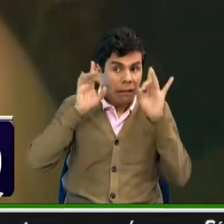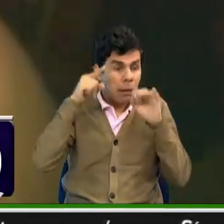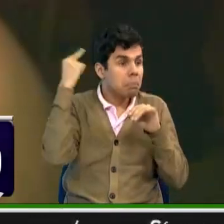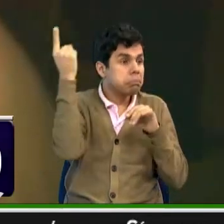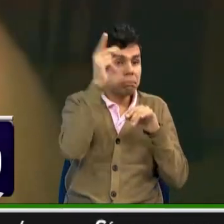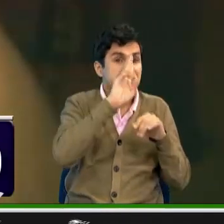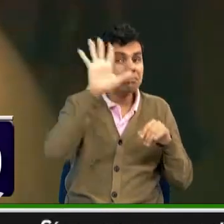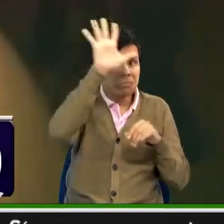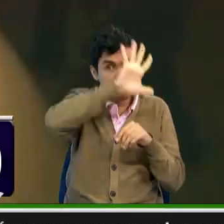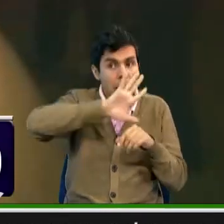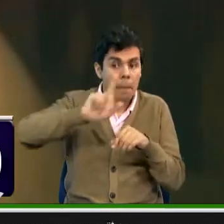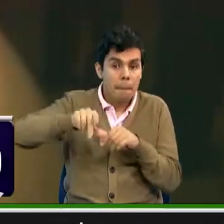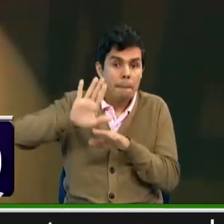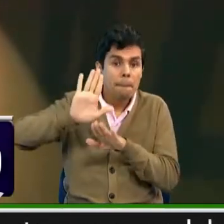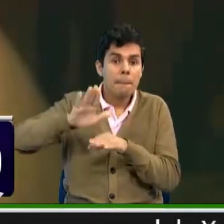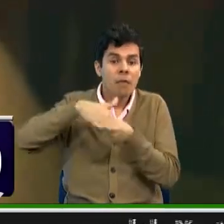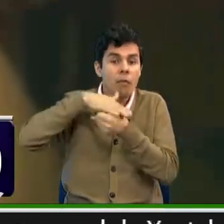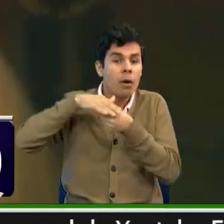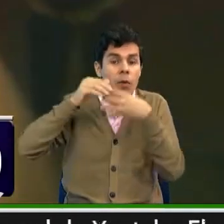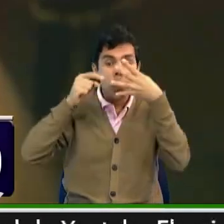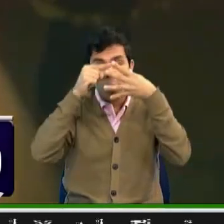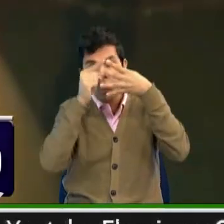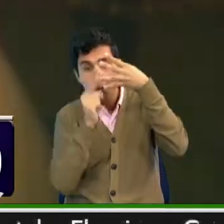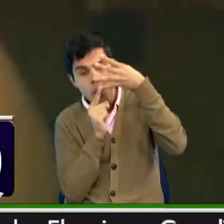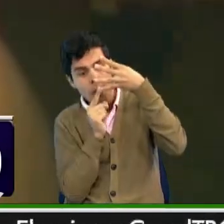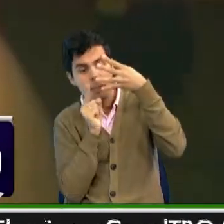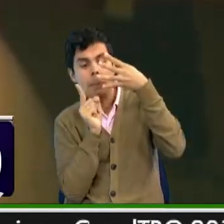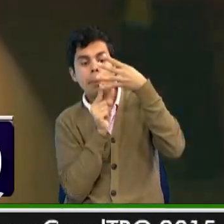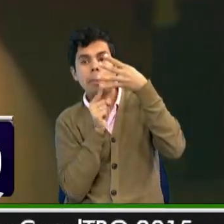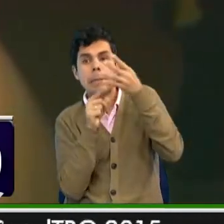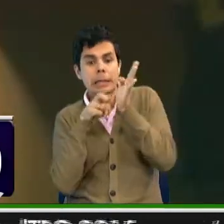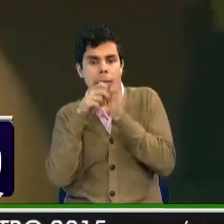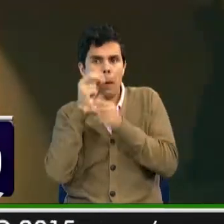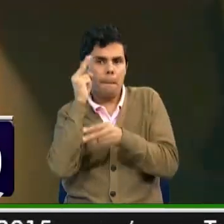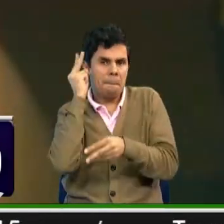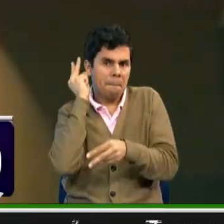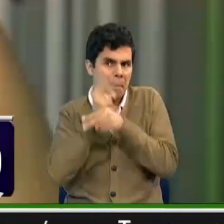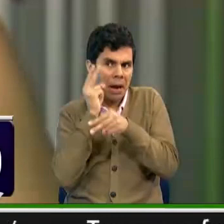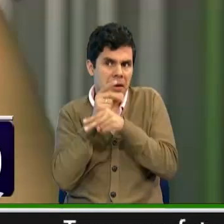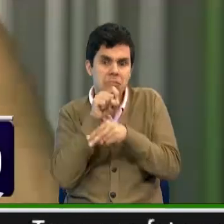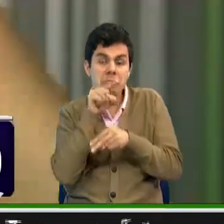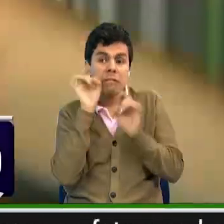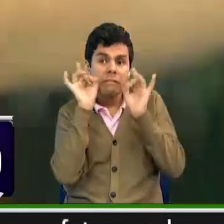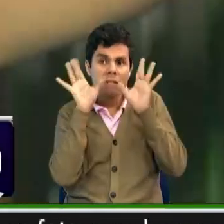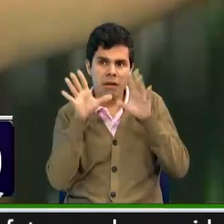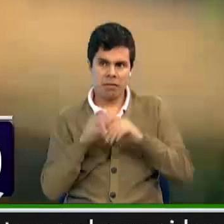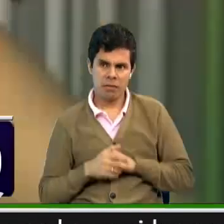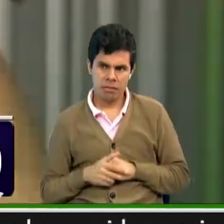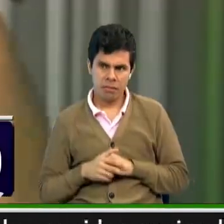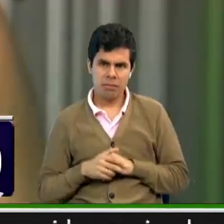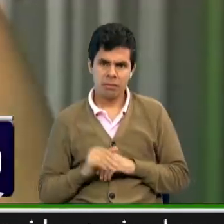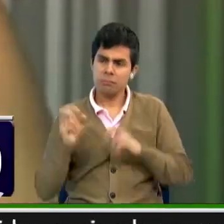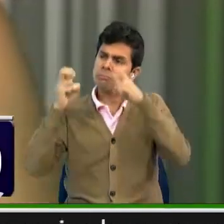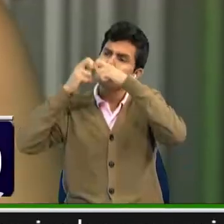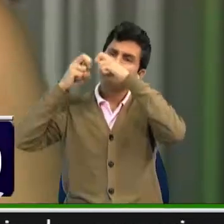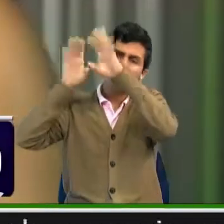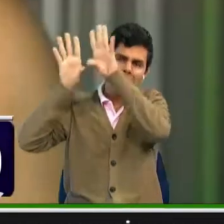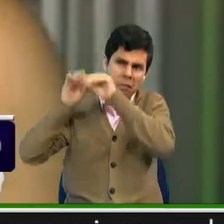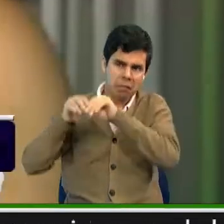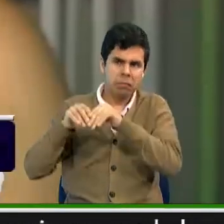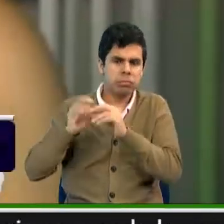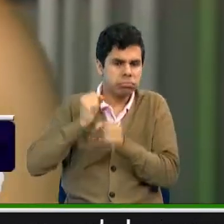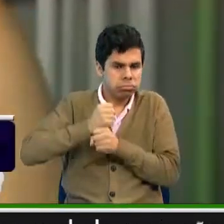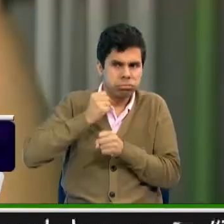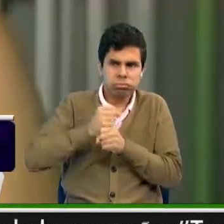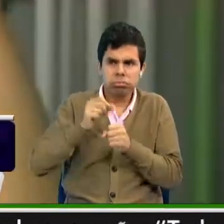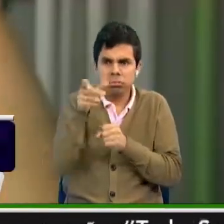nivel nacional entre los 4 barrios más calientes de Bucaramanga. Tanto tiempo sin luz y los trabajos,